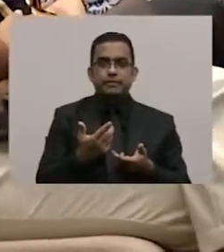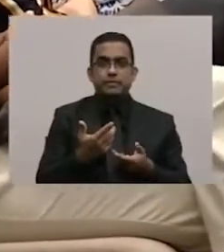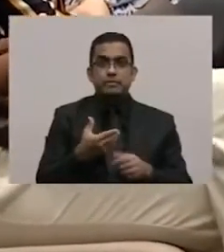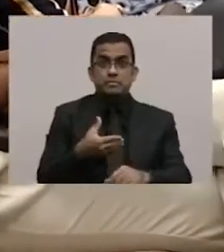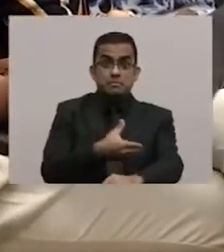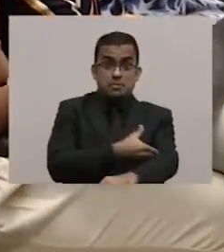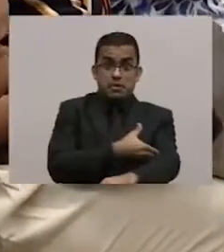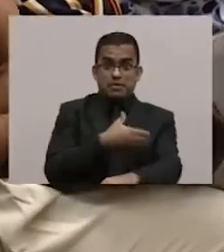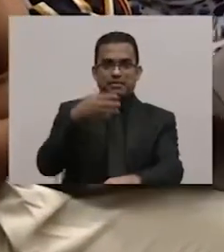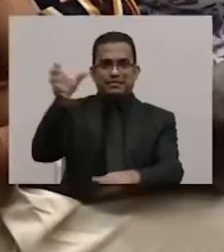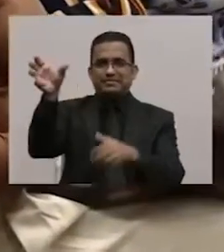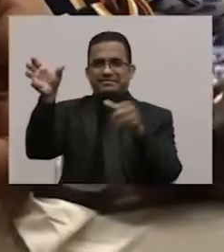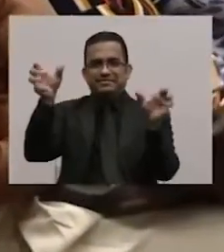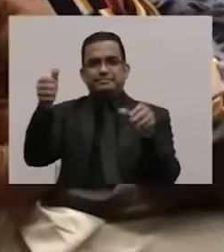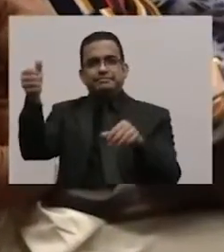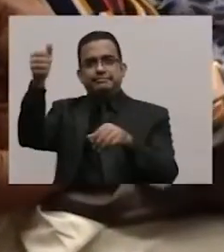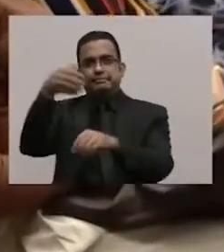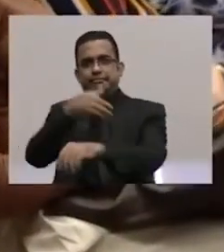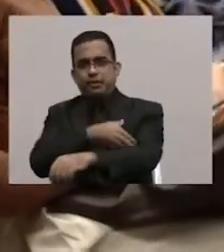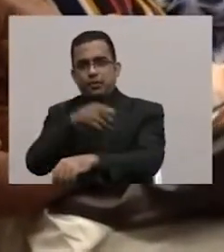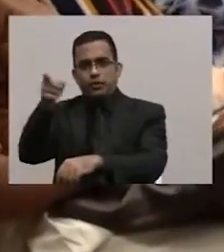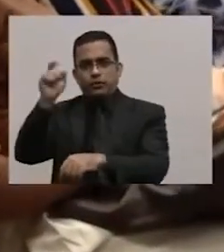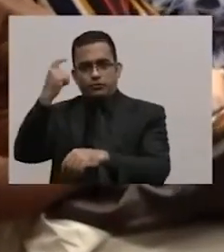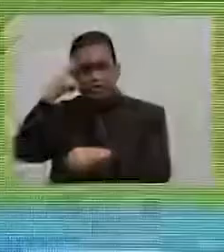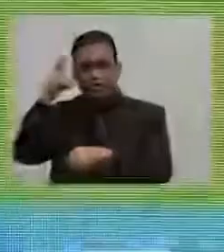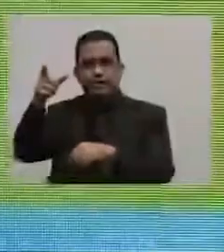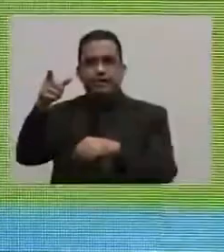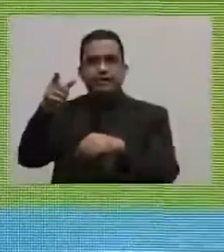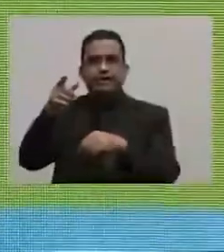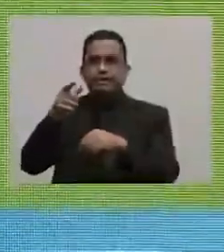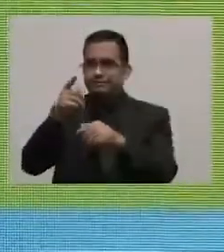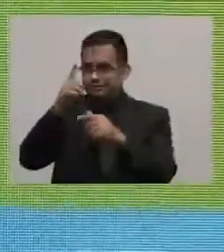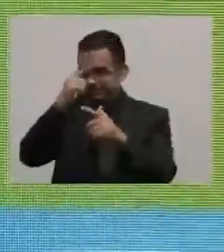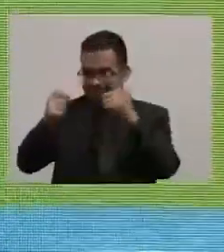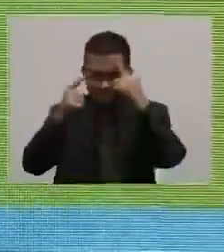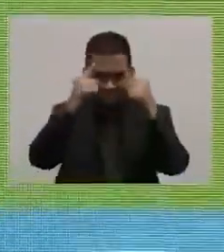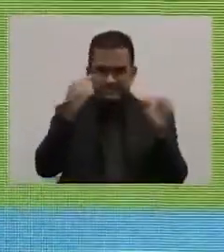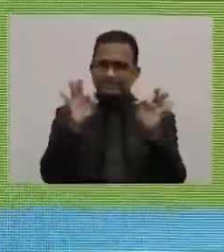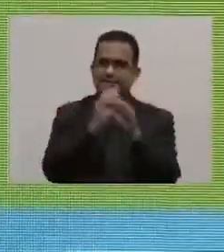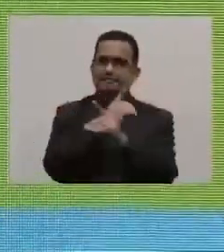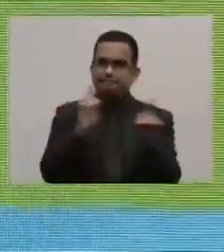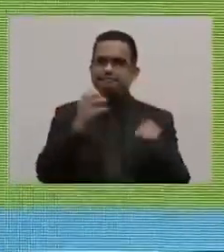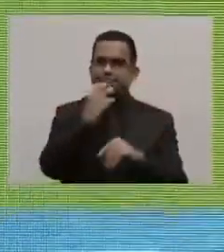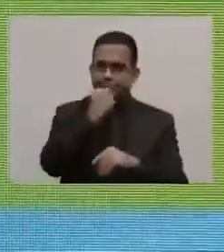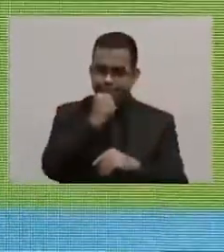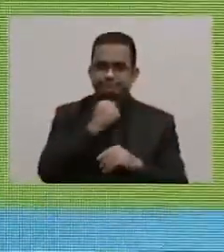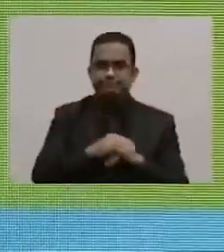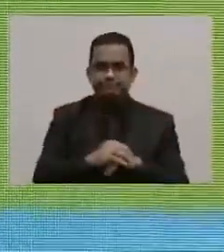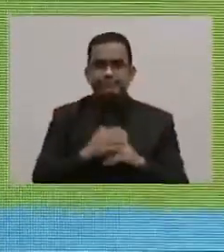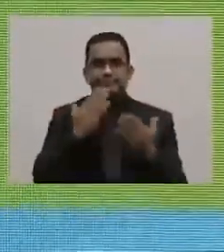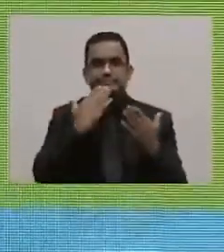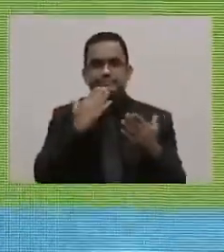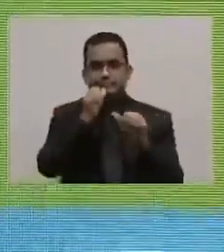y libertad de expresión y dignidad. Muchas gracias y bendiciones.